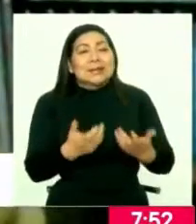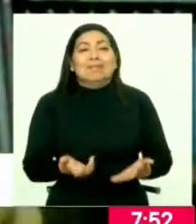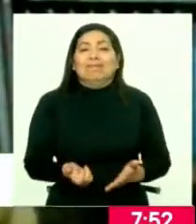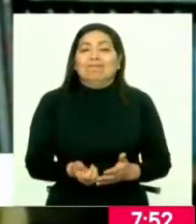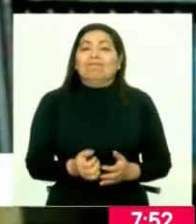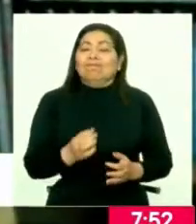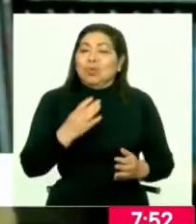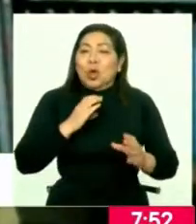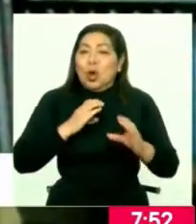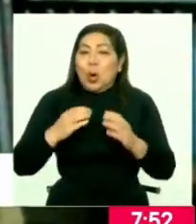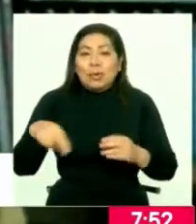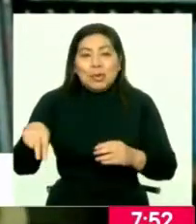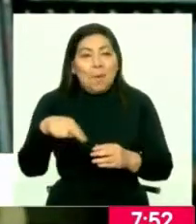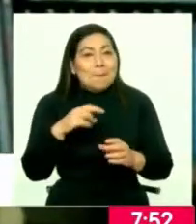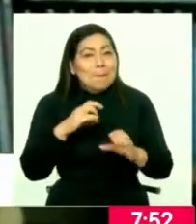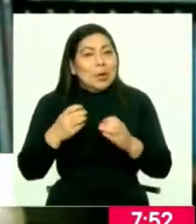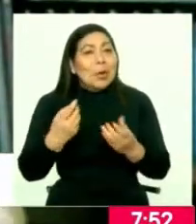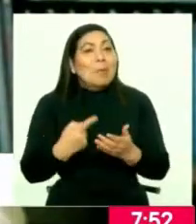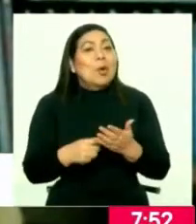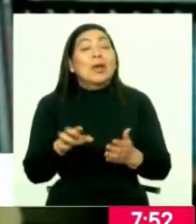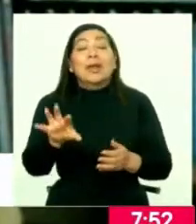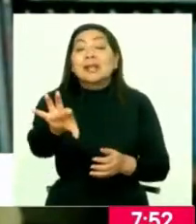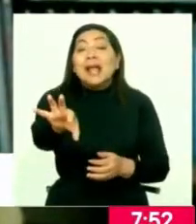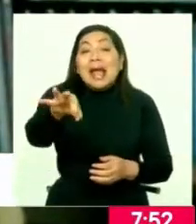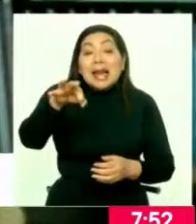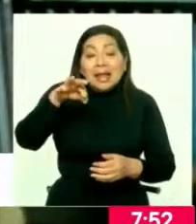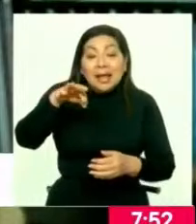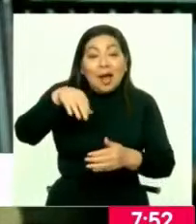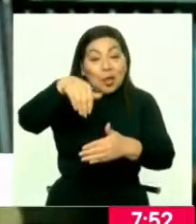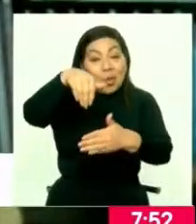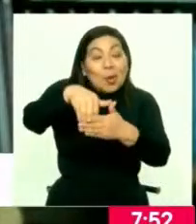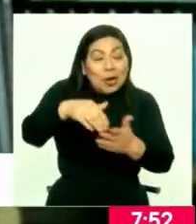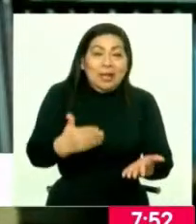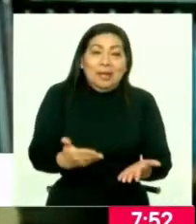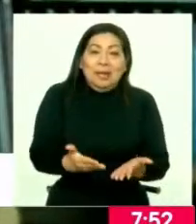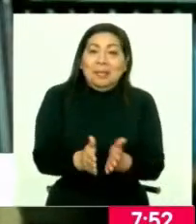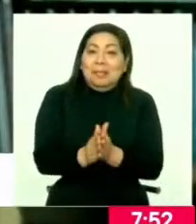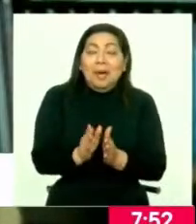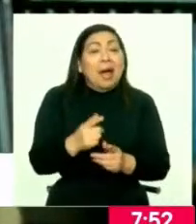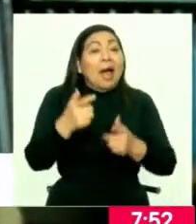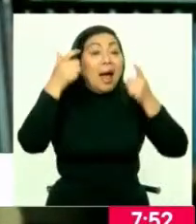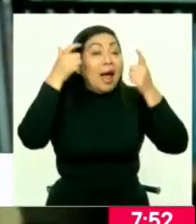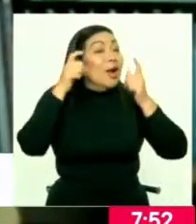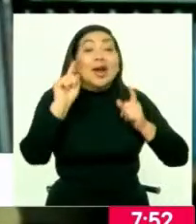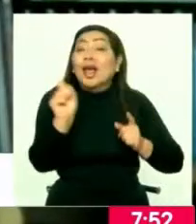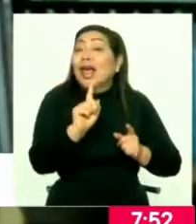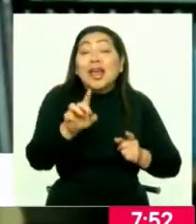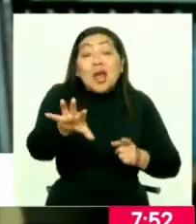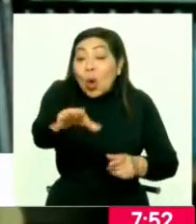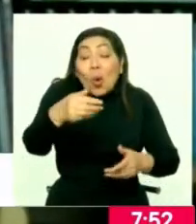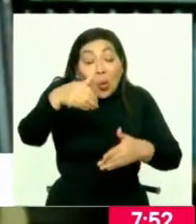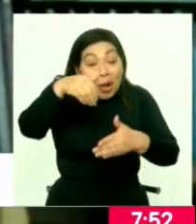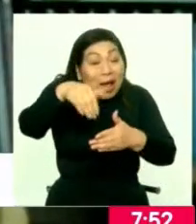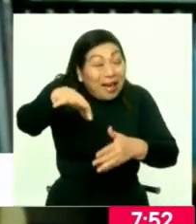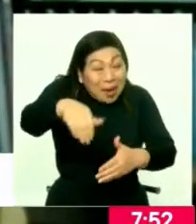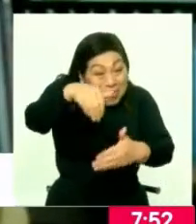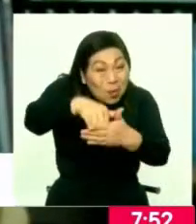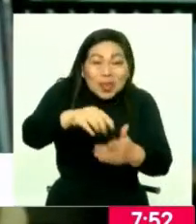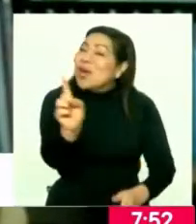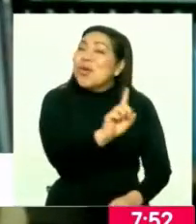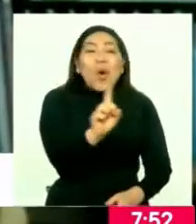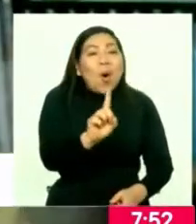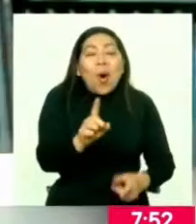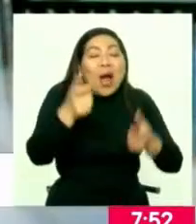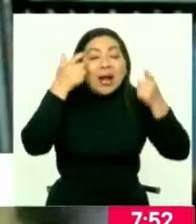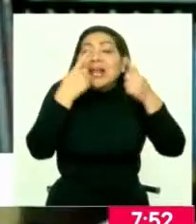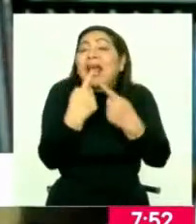hacer comunicación política porque es elegido y sus electores le van a reclamar. Al rey no lo elegimos o no lo elige, ¿no?